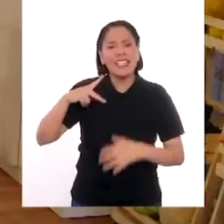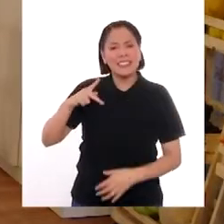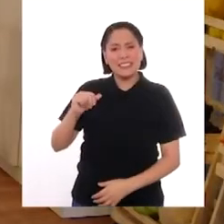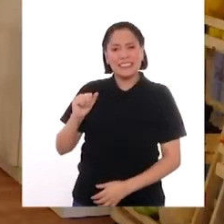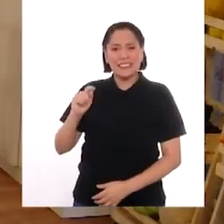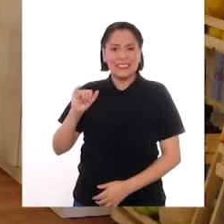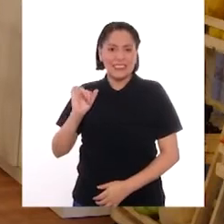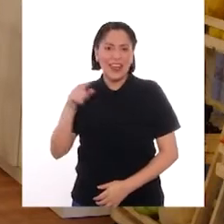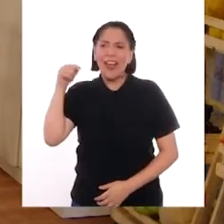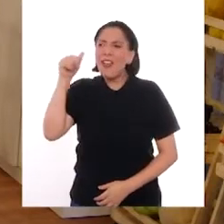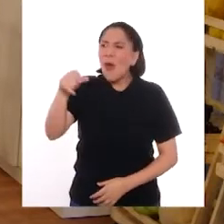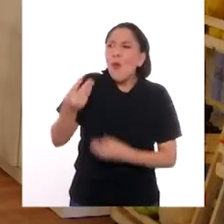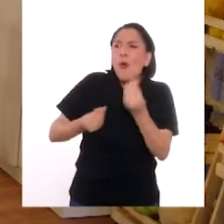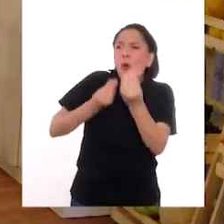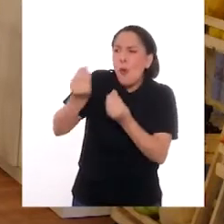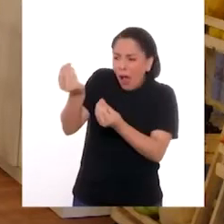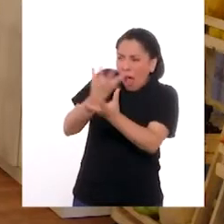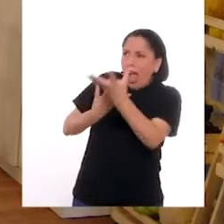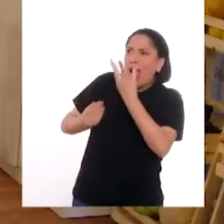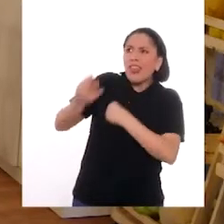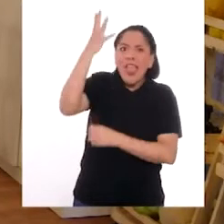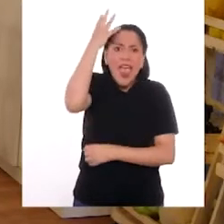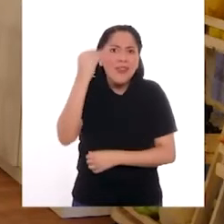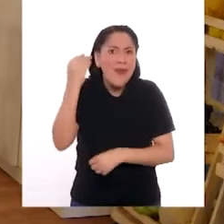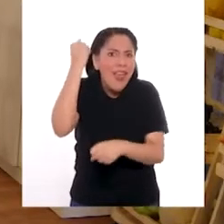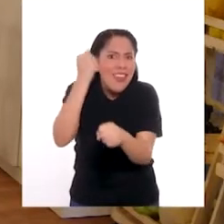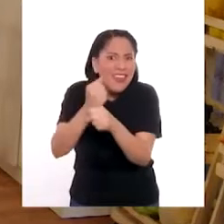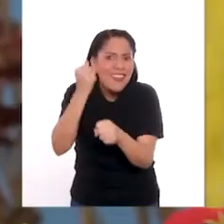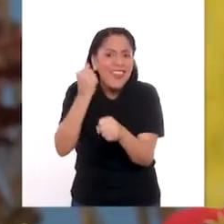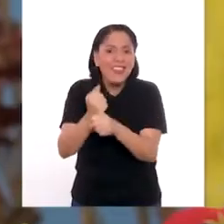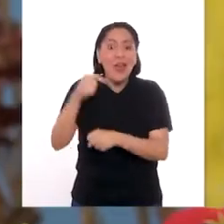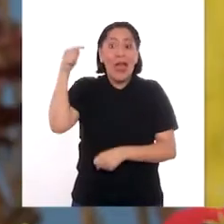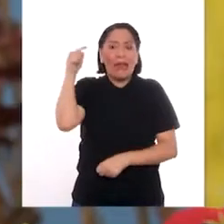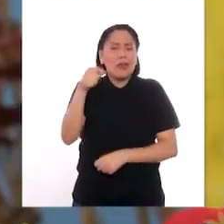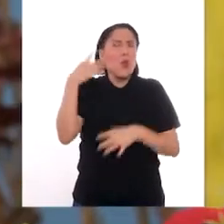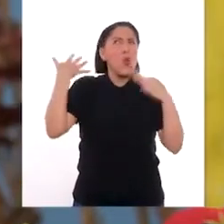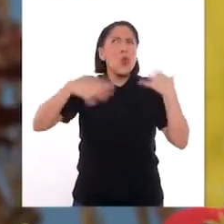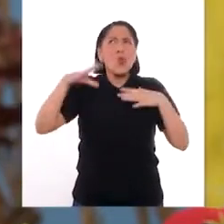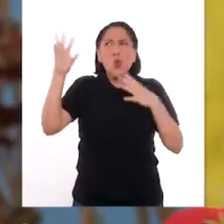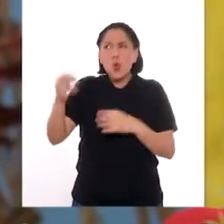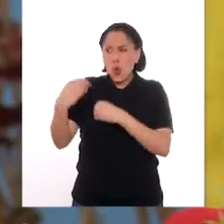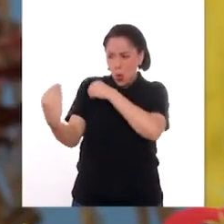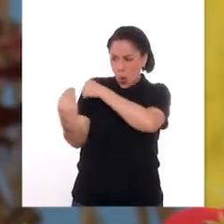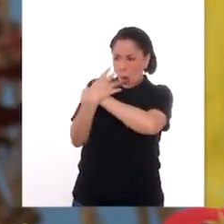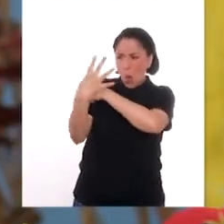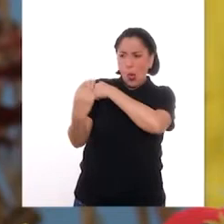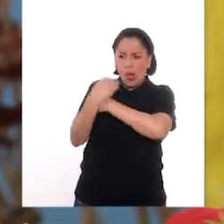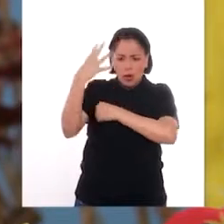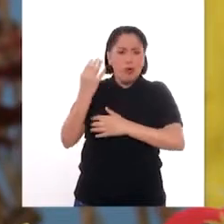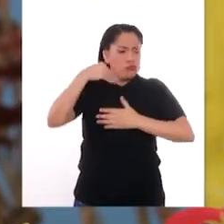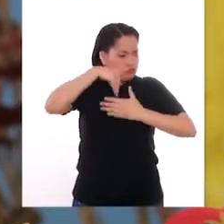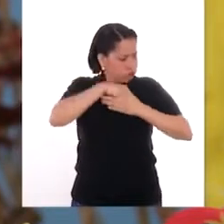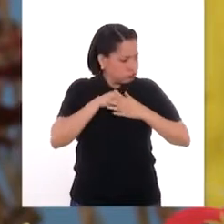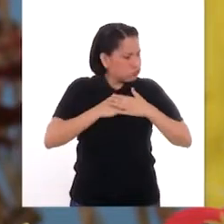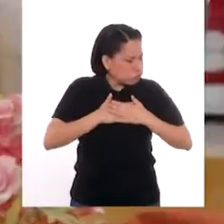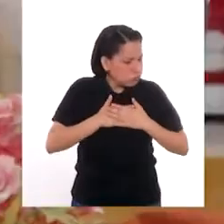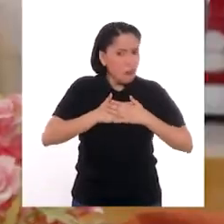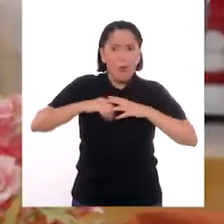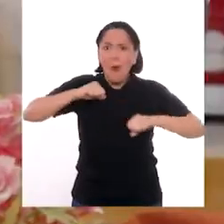Gracias, Katia de los Eros, por compartir tu experiencia y trabajo. Y nos ha dado grandes consejos que podemos